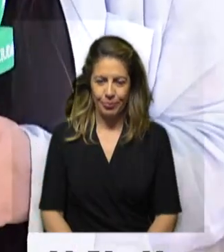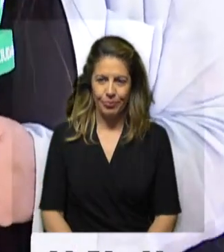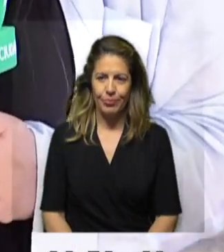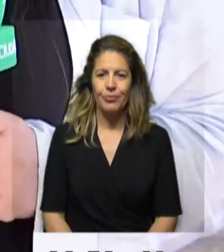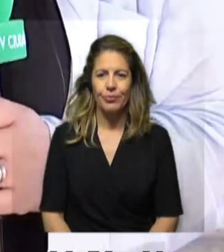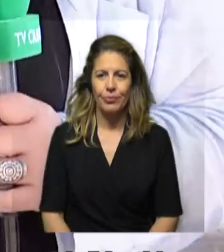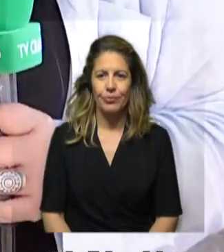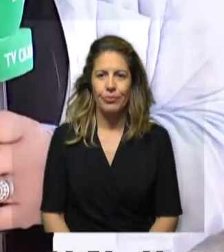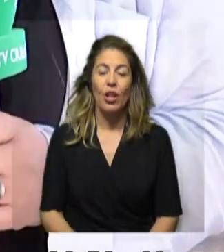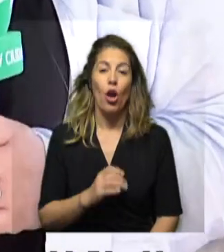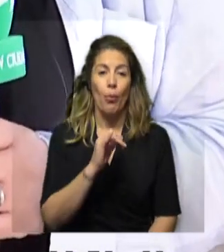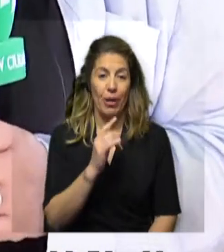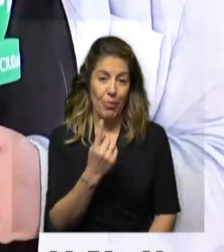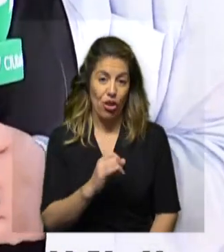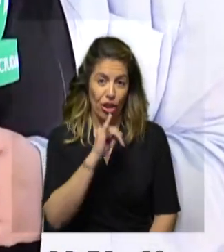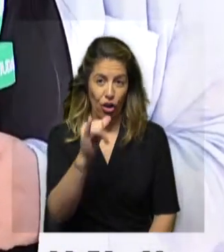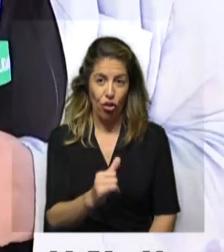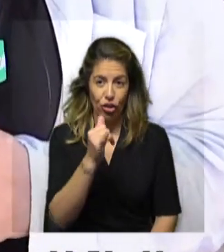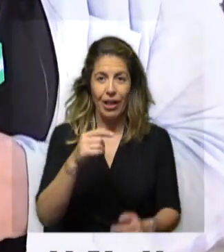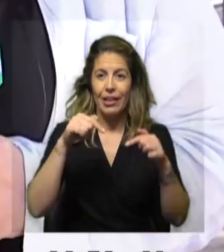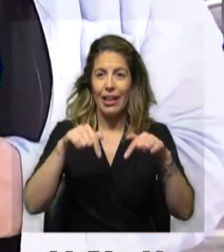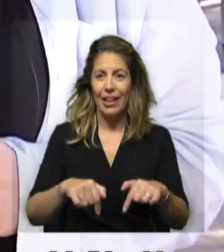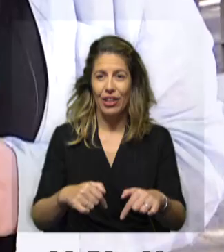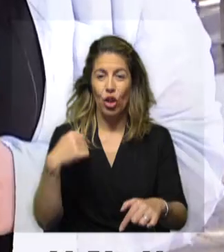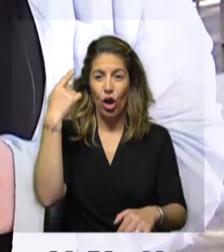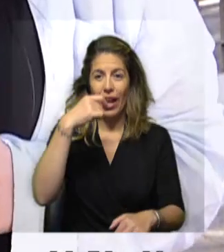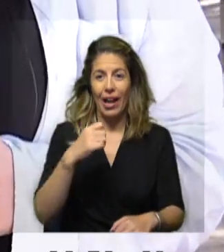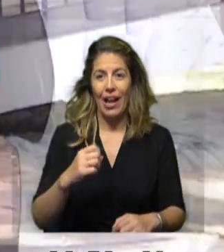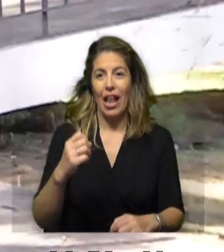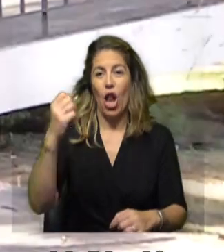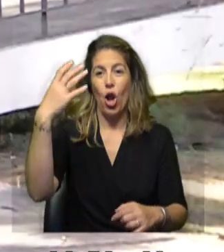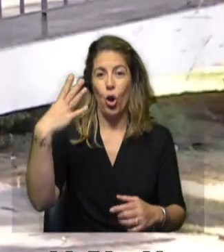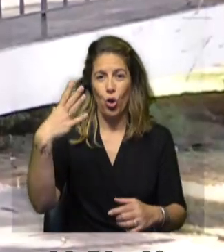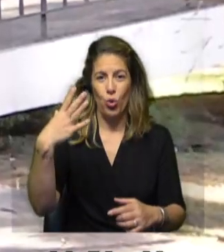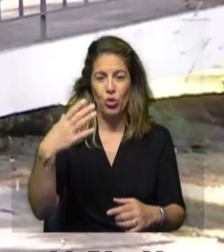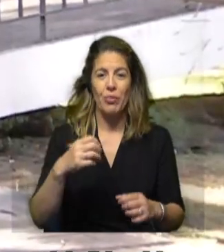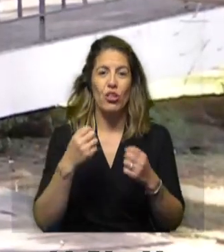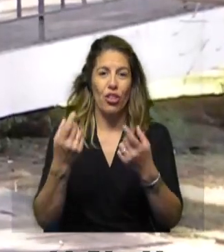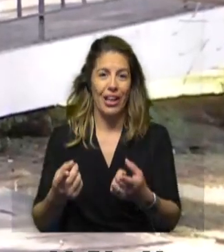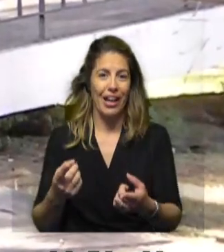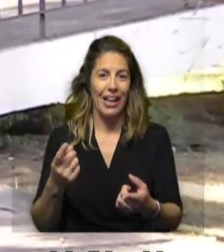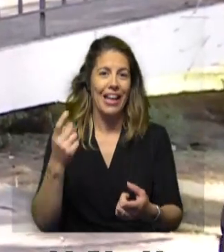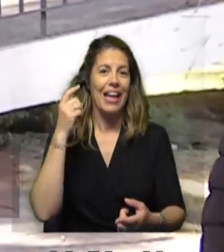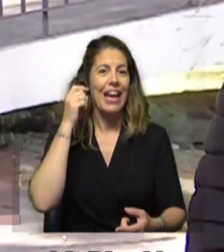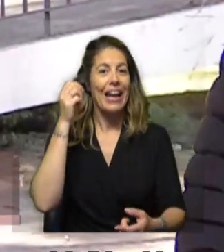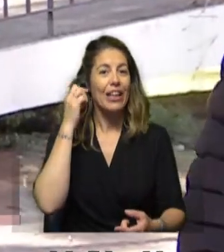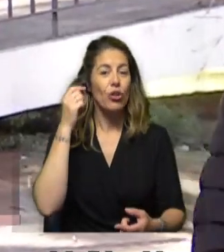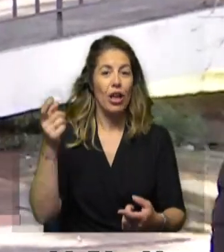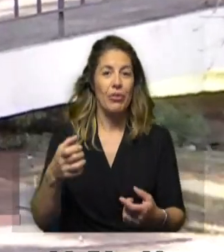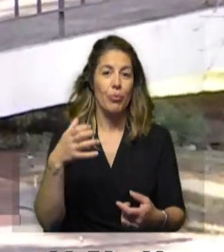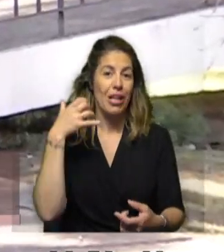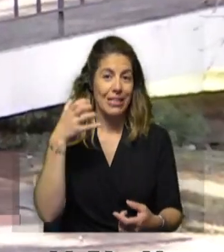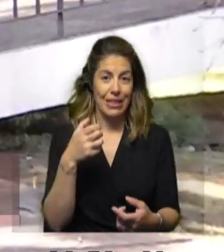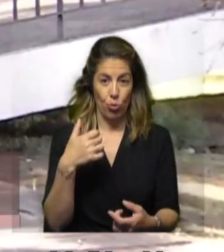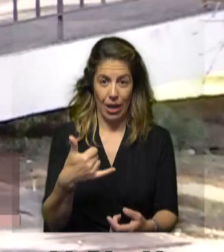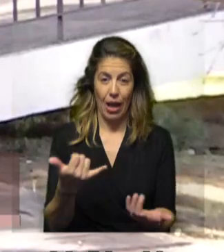¿Cómo estás, Tania? Lo primero de contarte que, bueno, esto de tener la cara iluminada me hizo dejar el retorno en el canal, así que por eso es que tengo el celular acá. Pero ya te cuento dónde